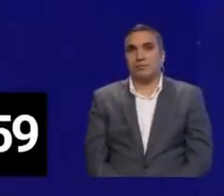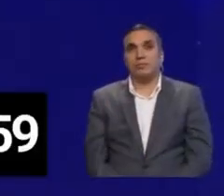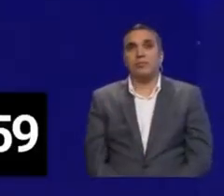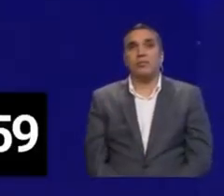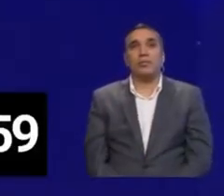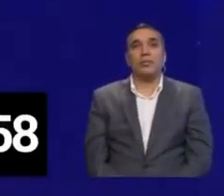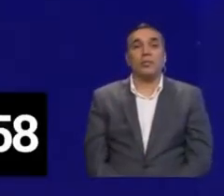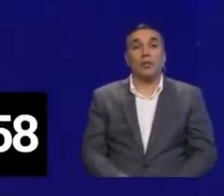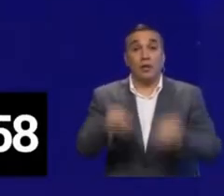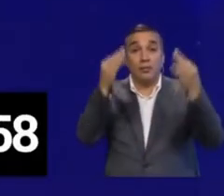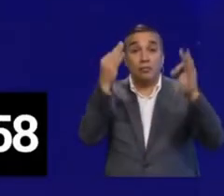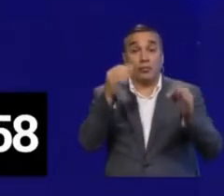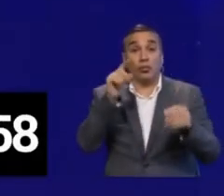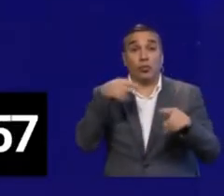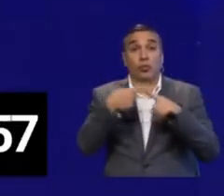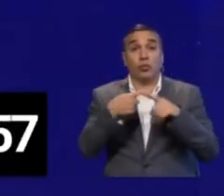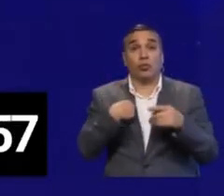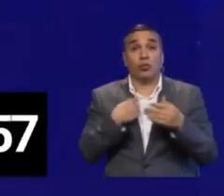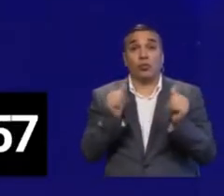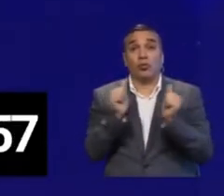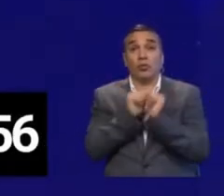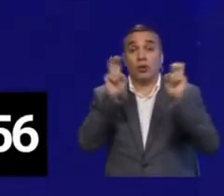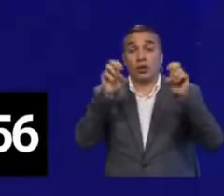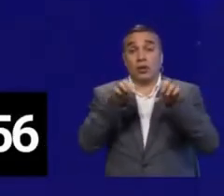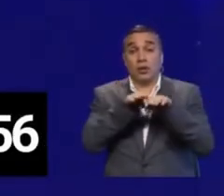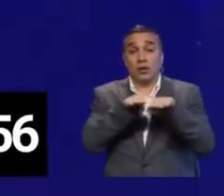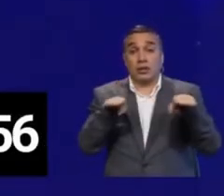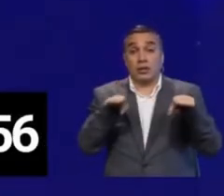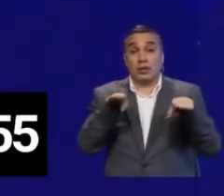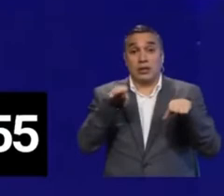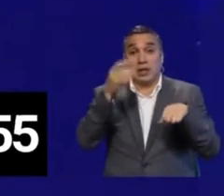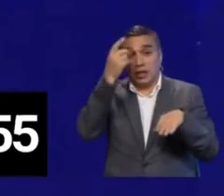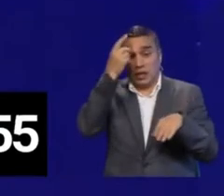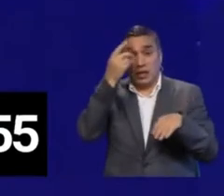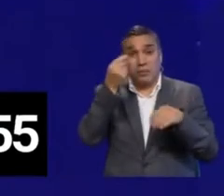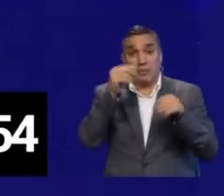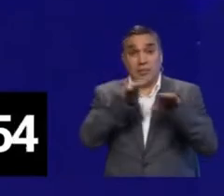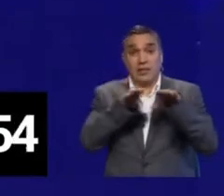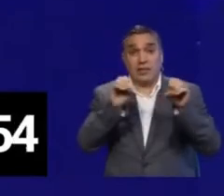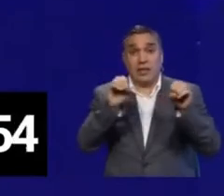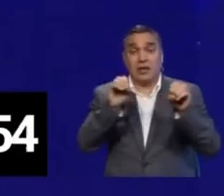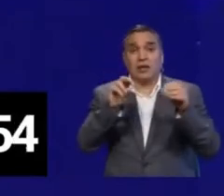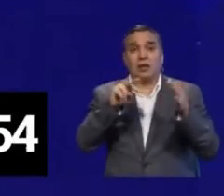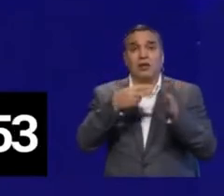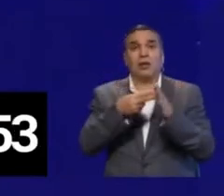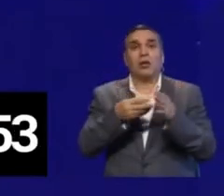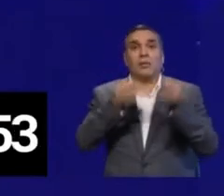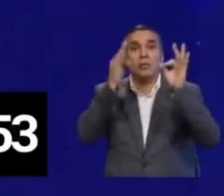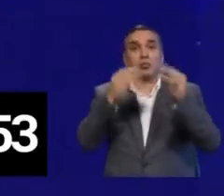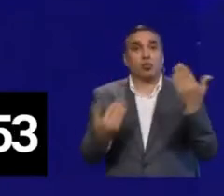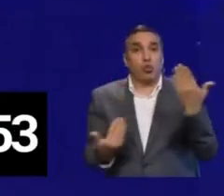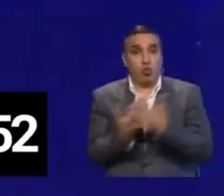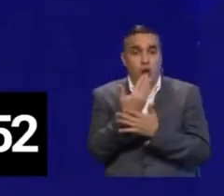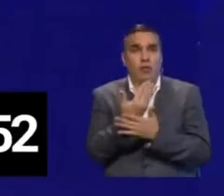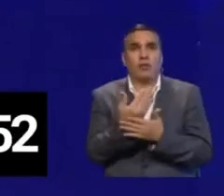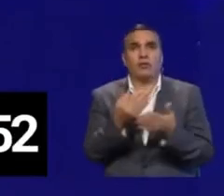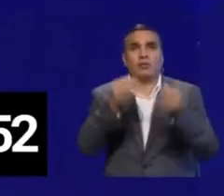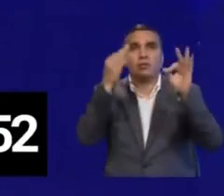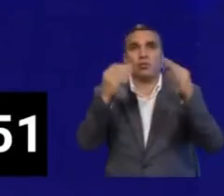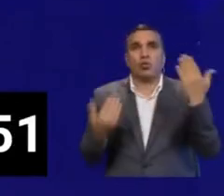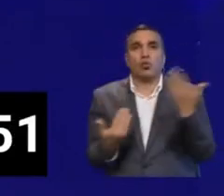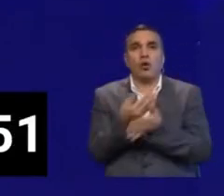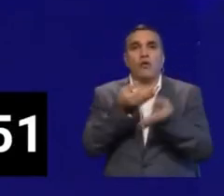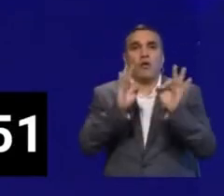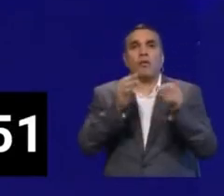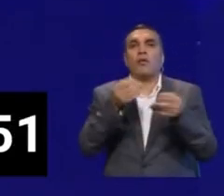Al presupuestar con base cero, que significa presupuestar de nuevo, presupuestar de una